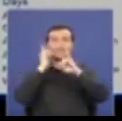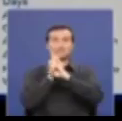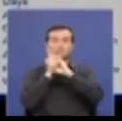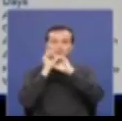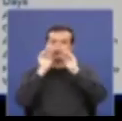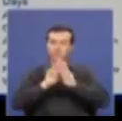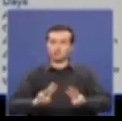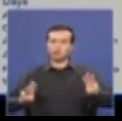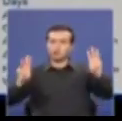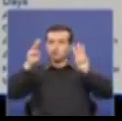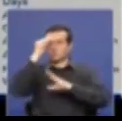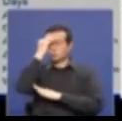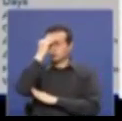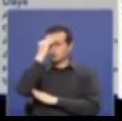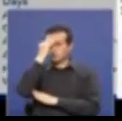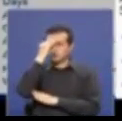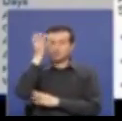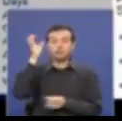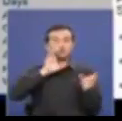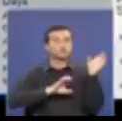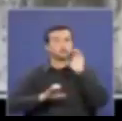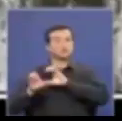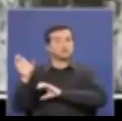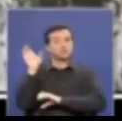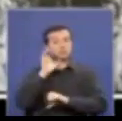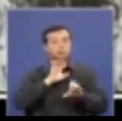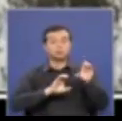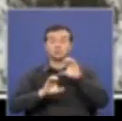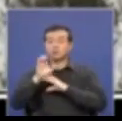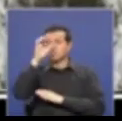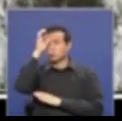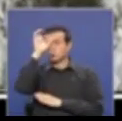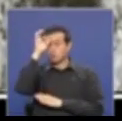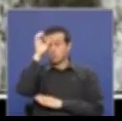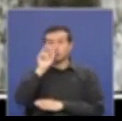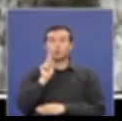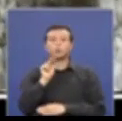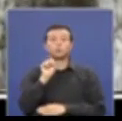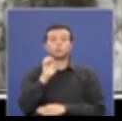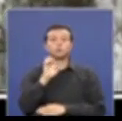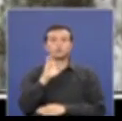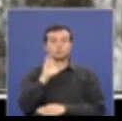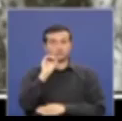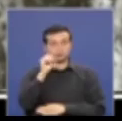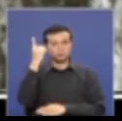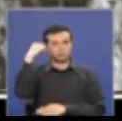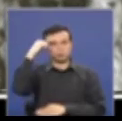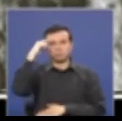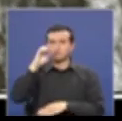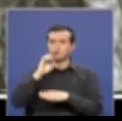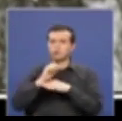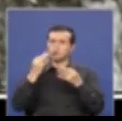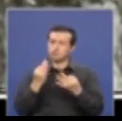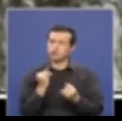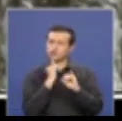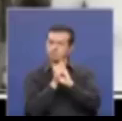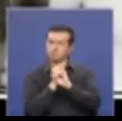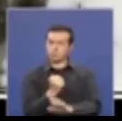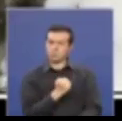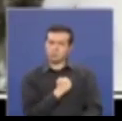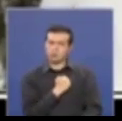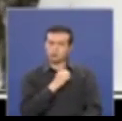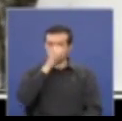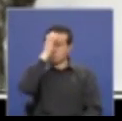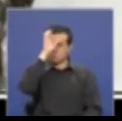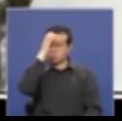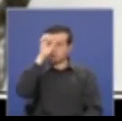la Educación, la Ciencia y la Cultura, UNESCO. El Gobierno Nacional, a través del Instituto de Patrimonio